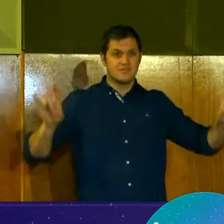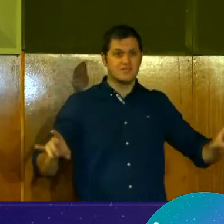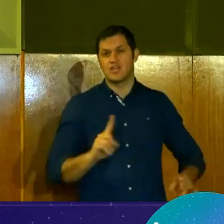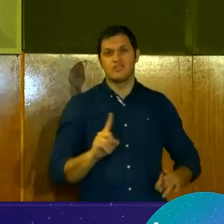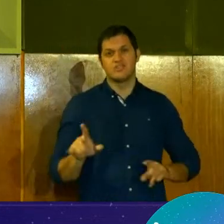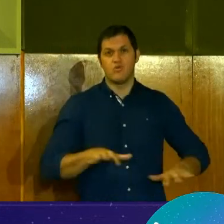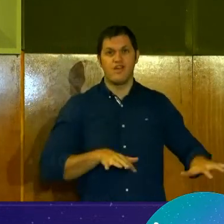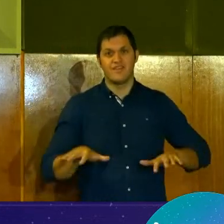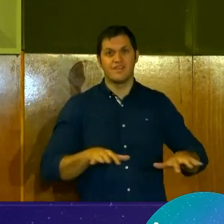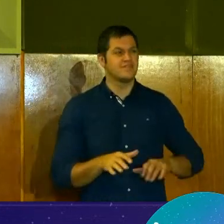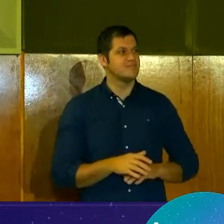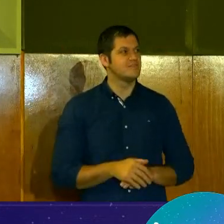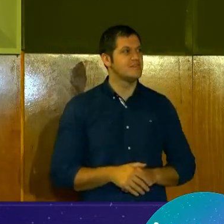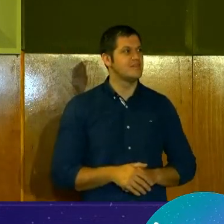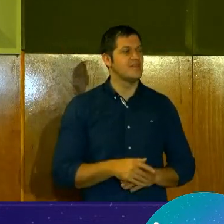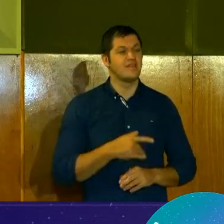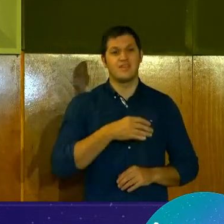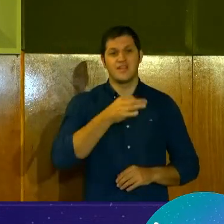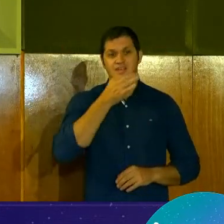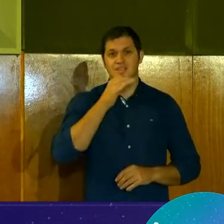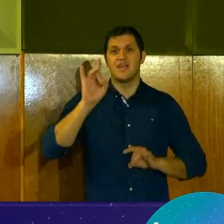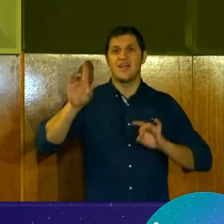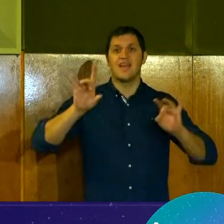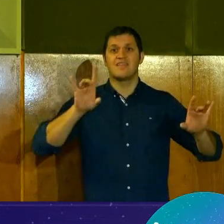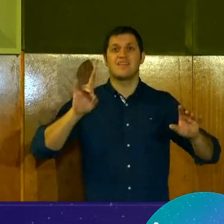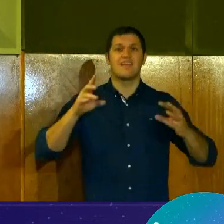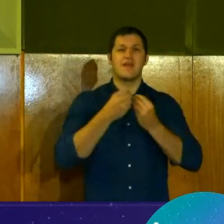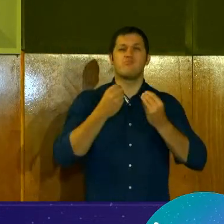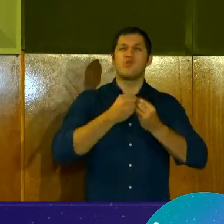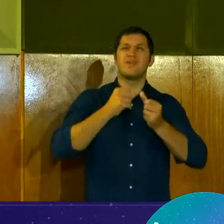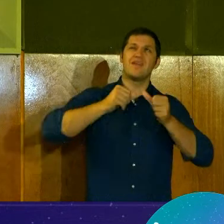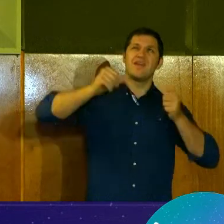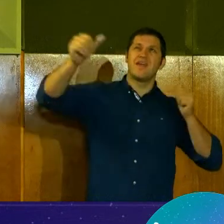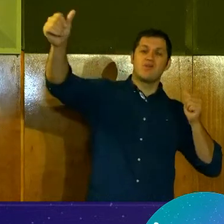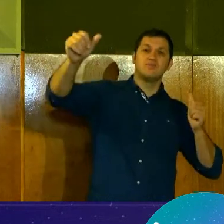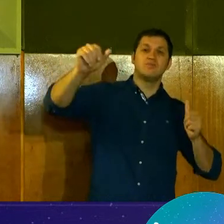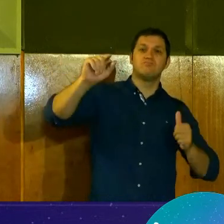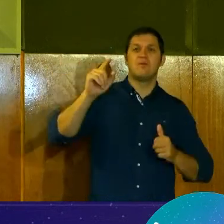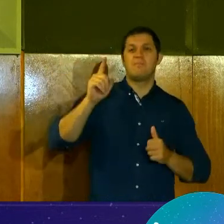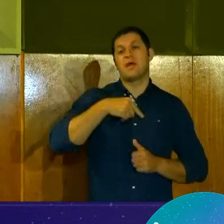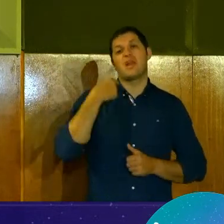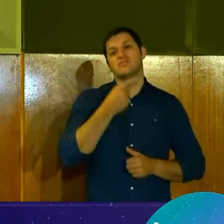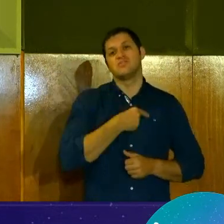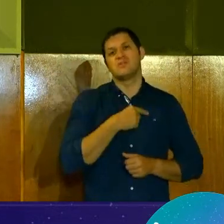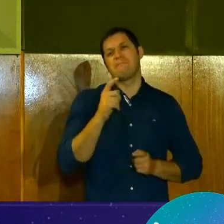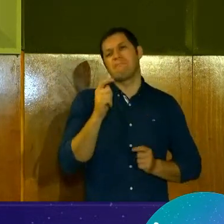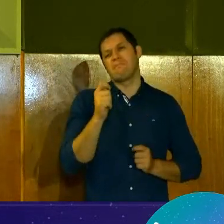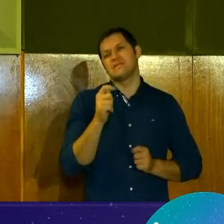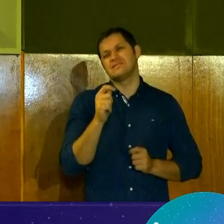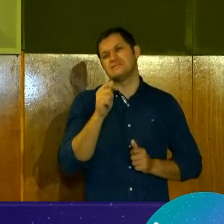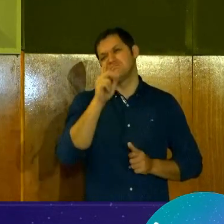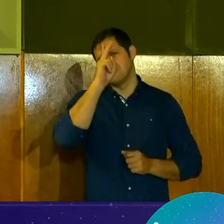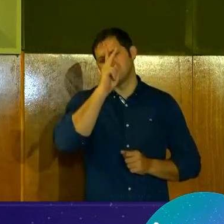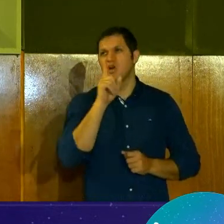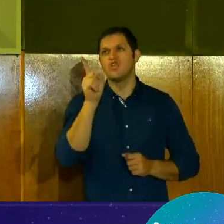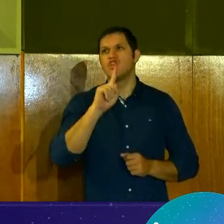lo que pasa es que efectivamente no estaban muy equivocados con esto como de la esfera exterior con las estrellas que no se mueven